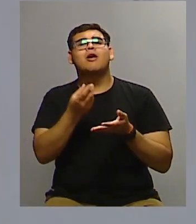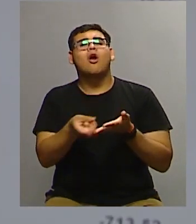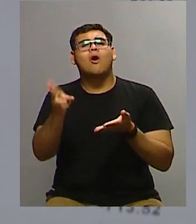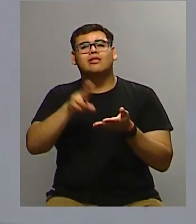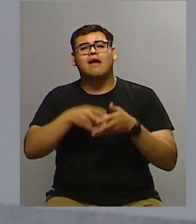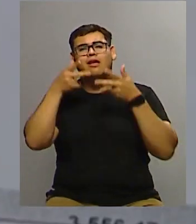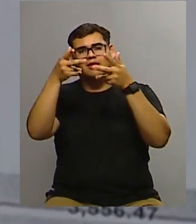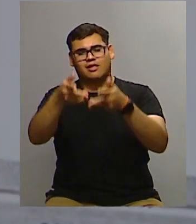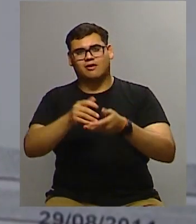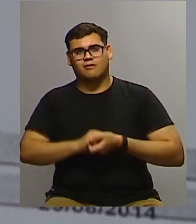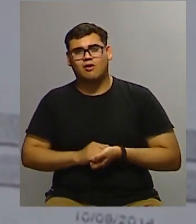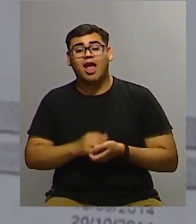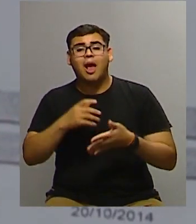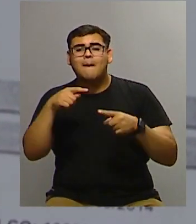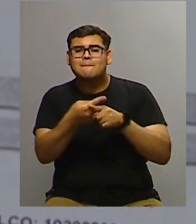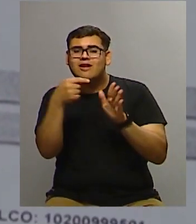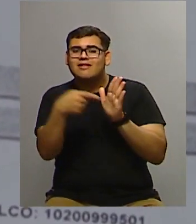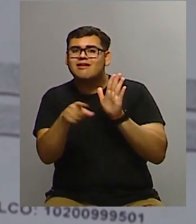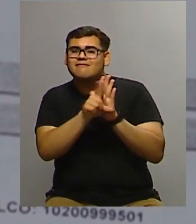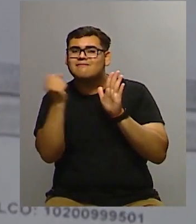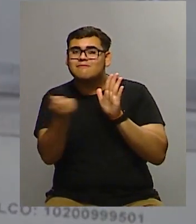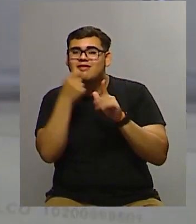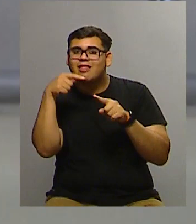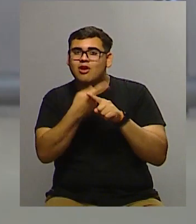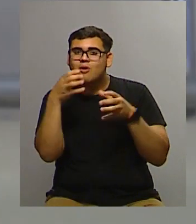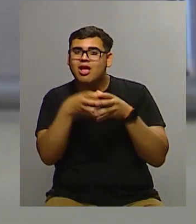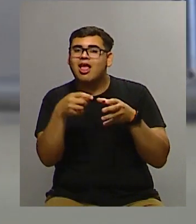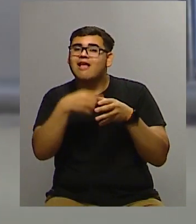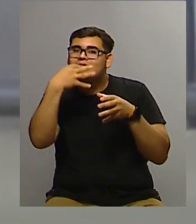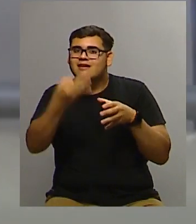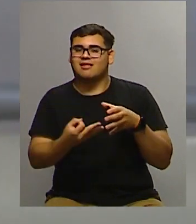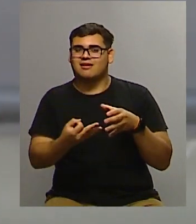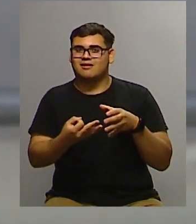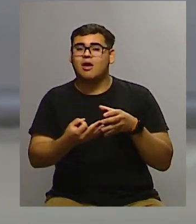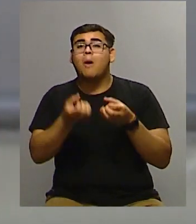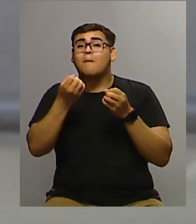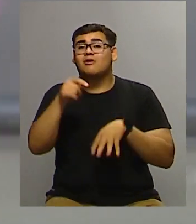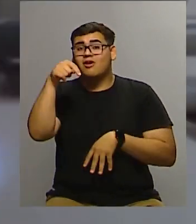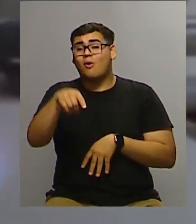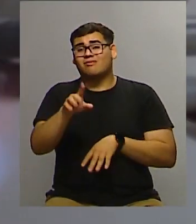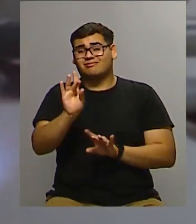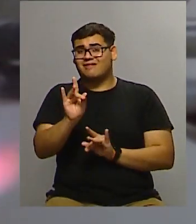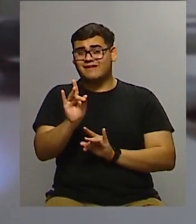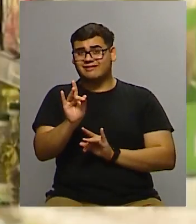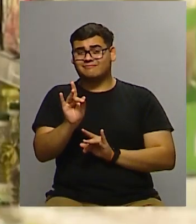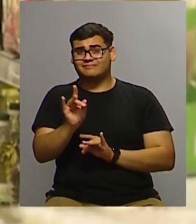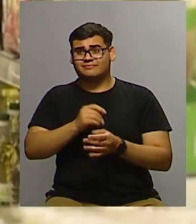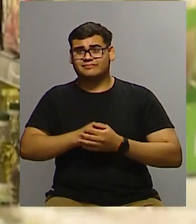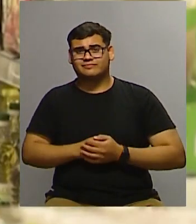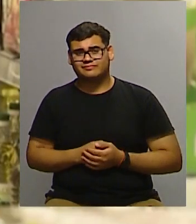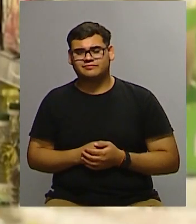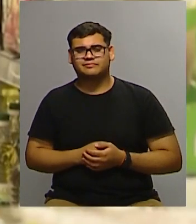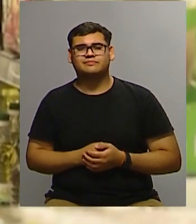credibilidad de la política. No perdamos la credibilidad de la política, porque es muy difícil lograr que la